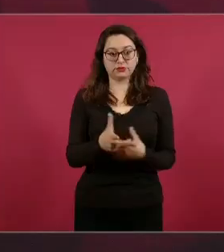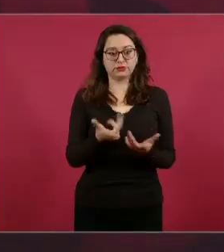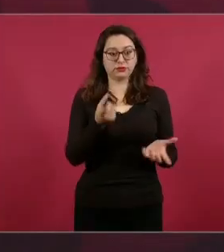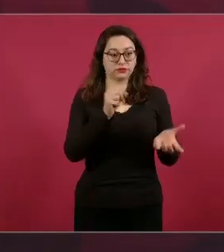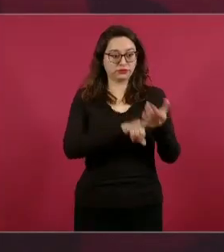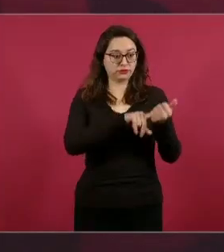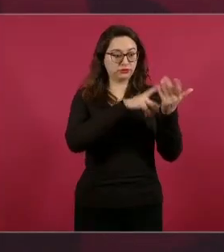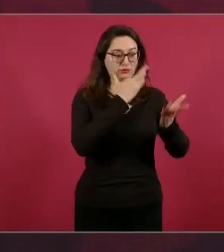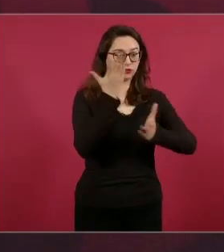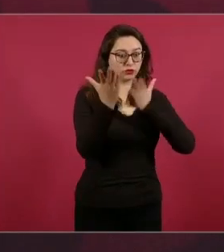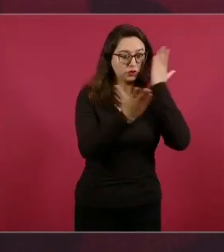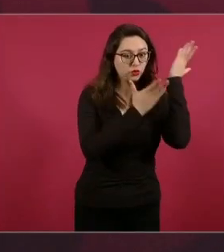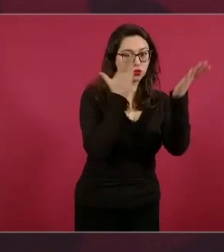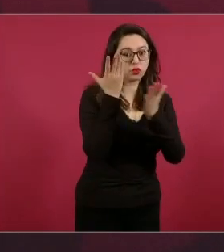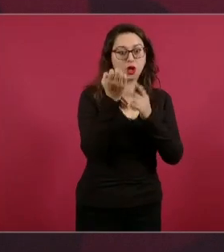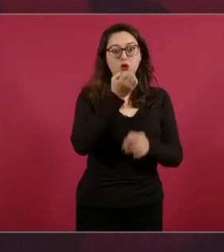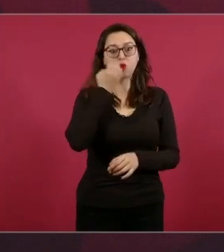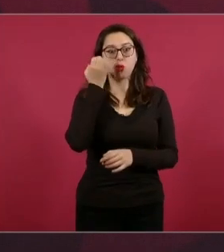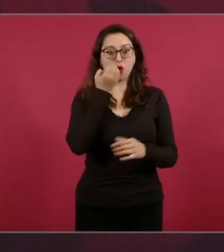escuelas